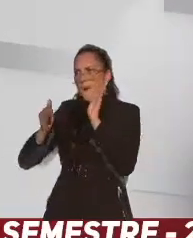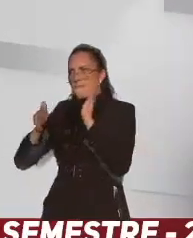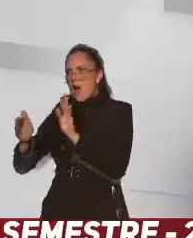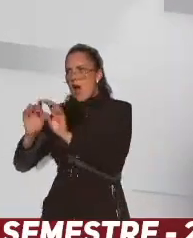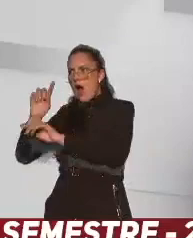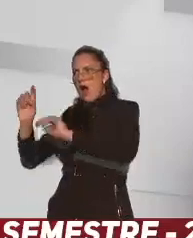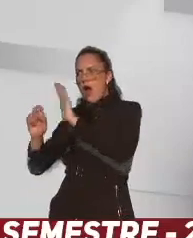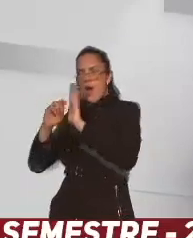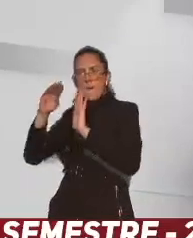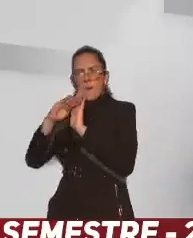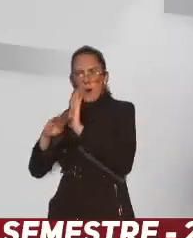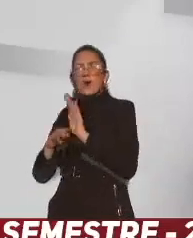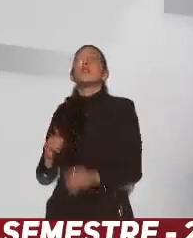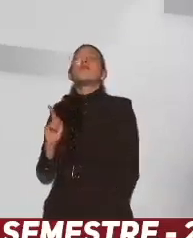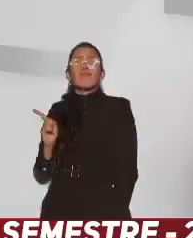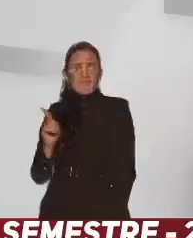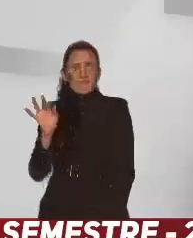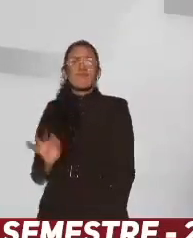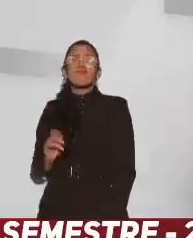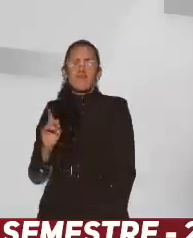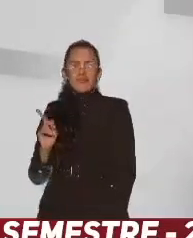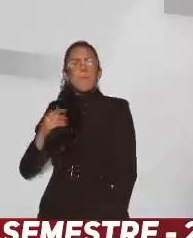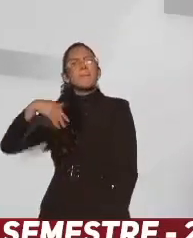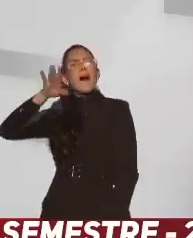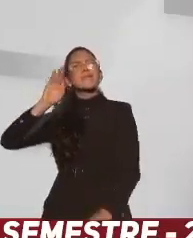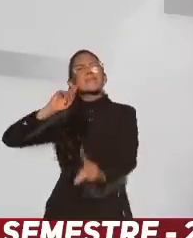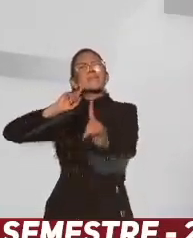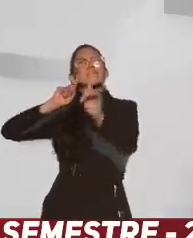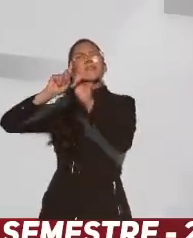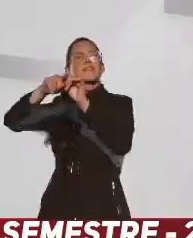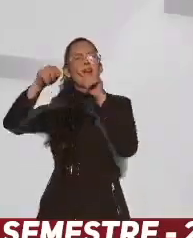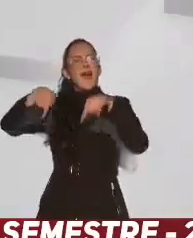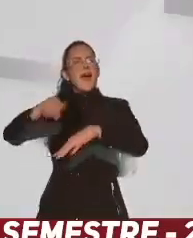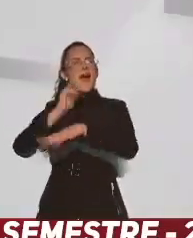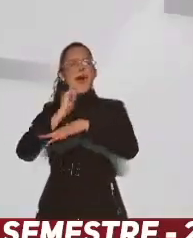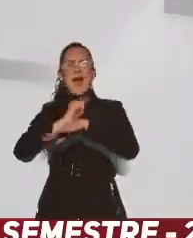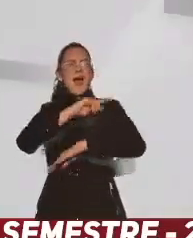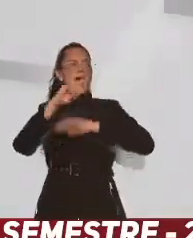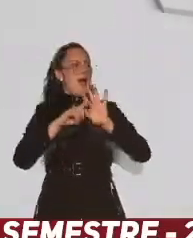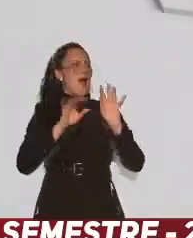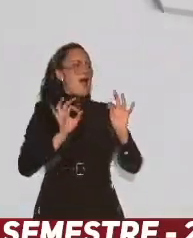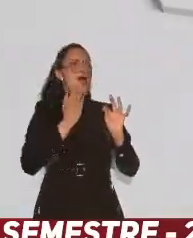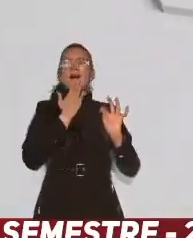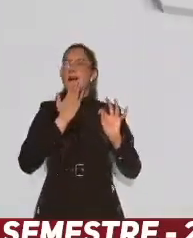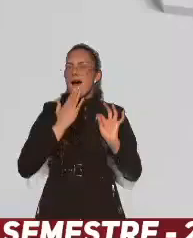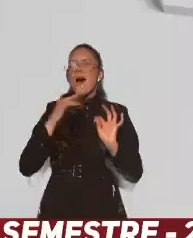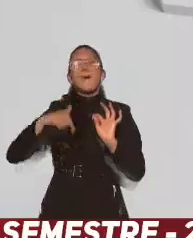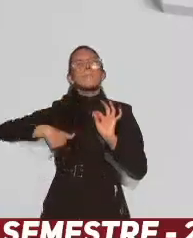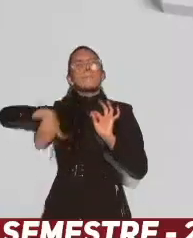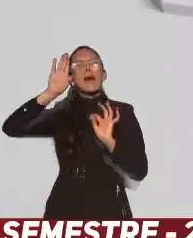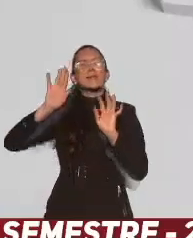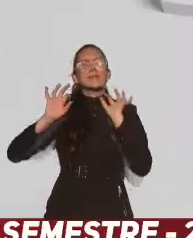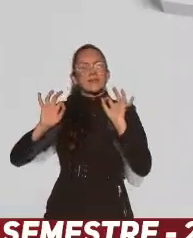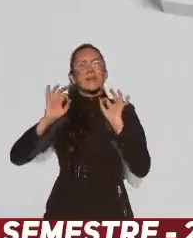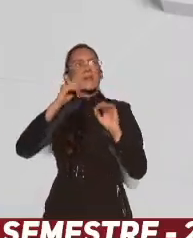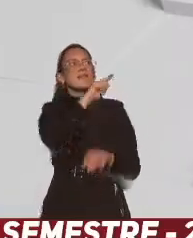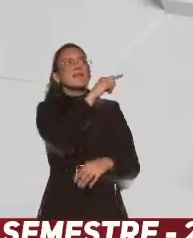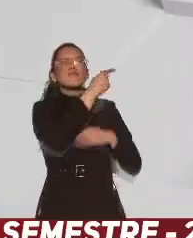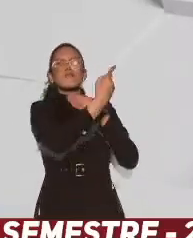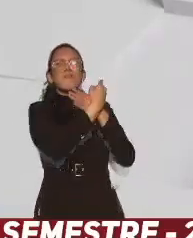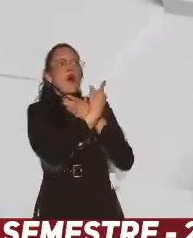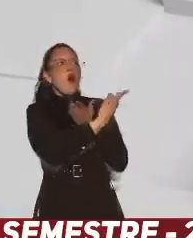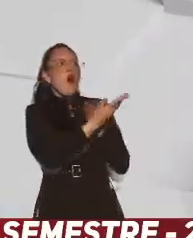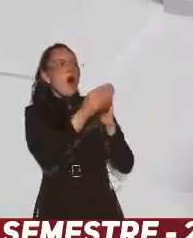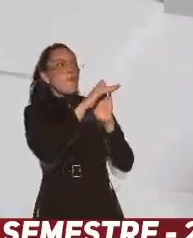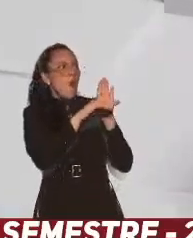ha proyectado como una organización idónea para diseñar y direccionar las políticas que ejecutarán los integrantes